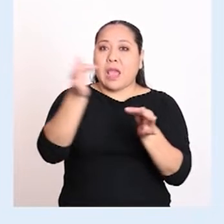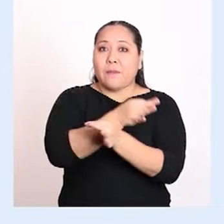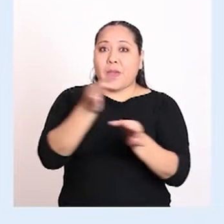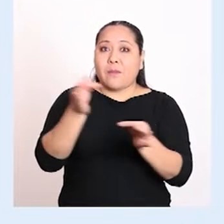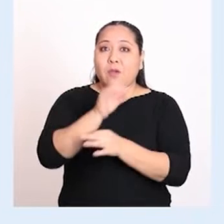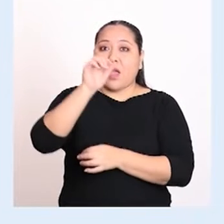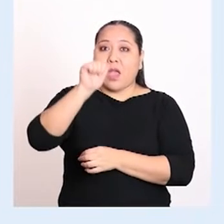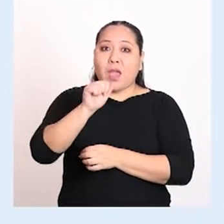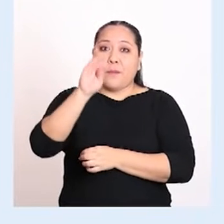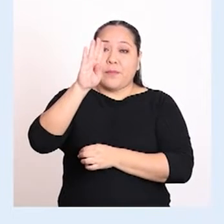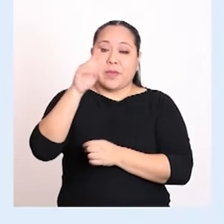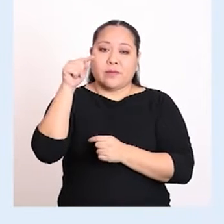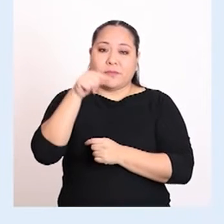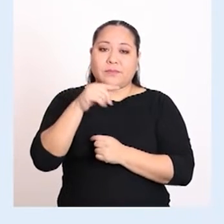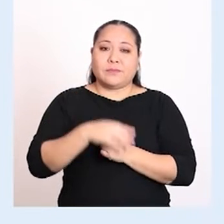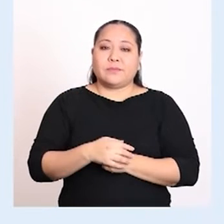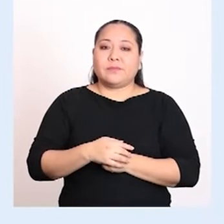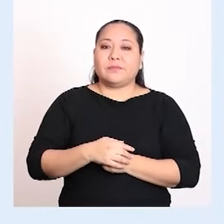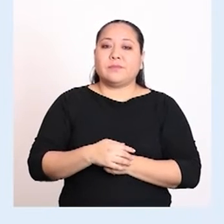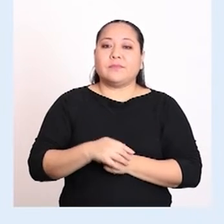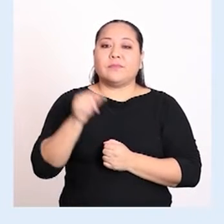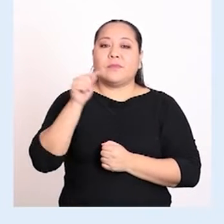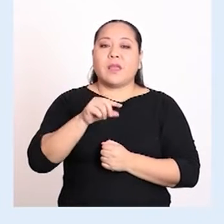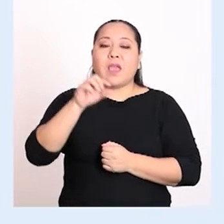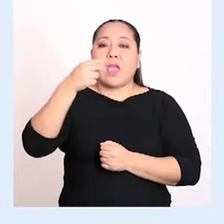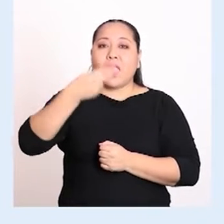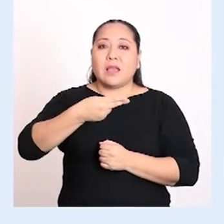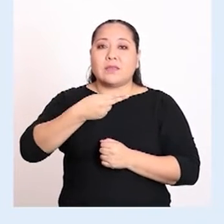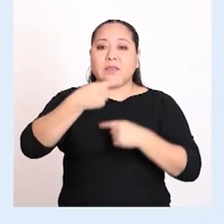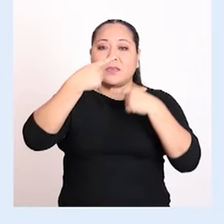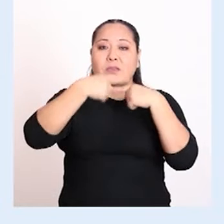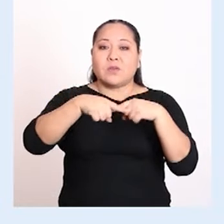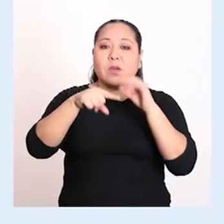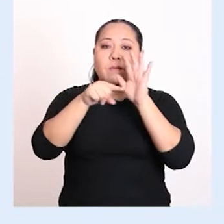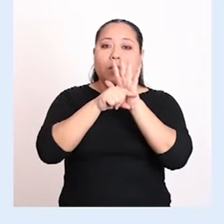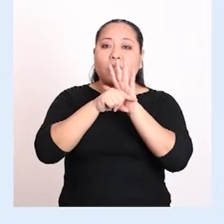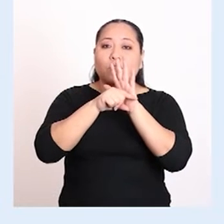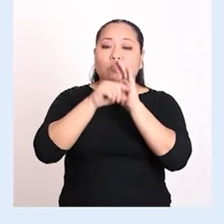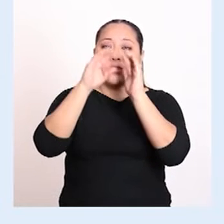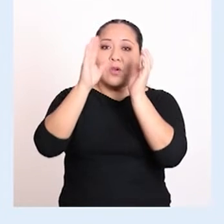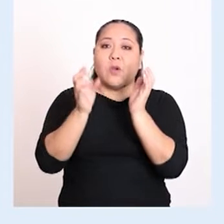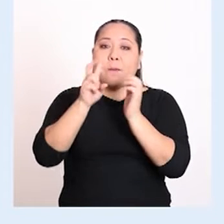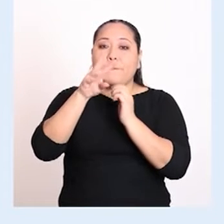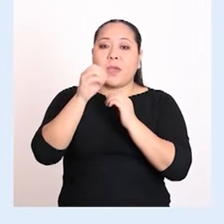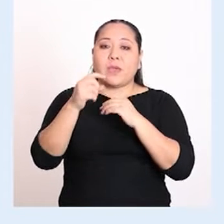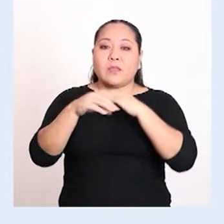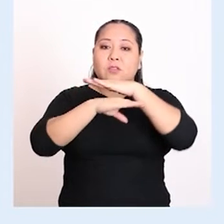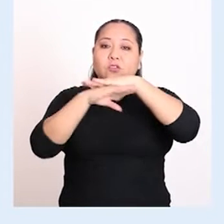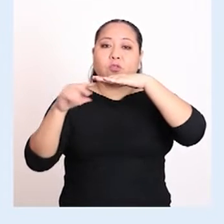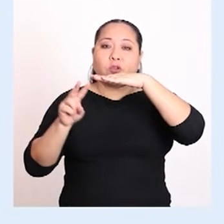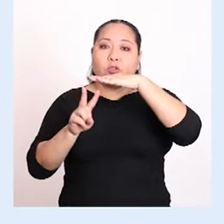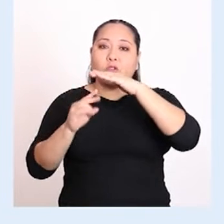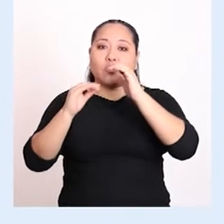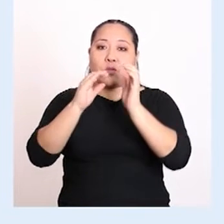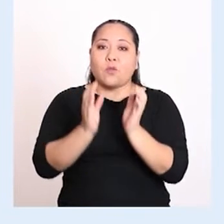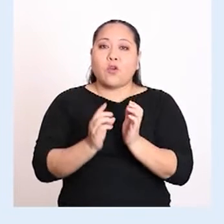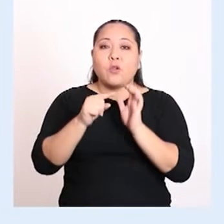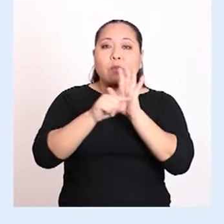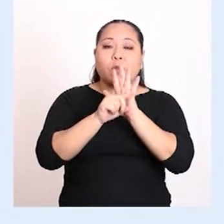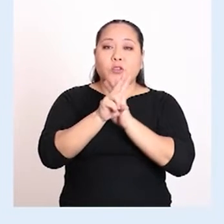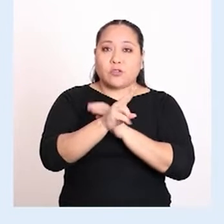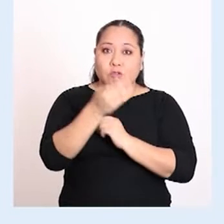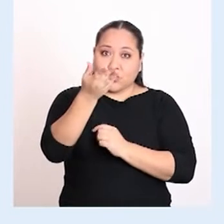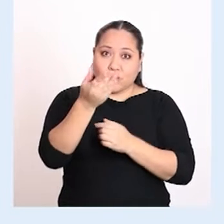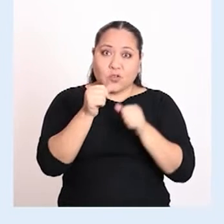b en la expresión y obtendremos que h es igual a menos 20 sobre 2 por menos 2. ¿Quieres